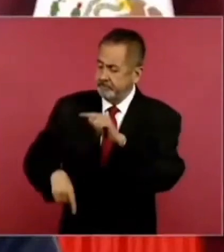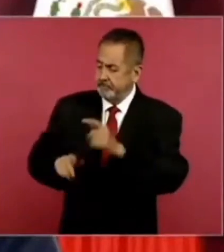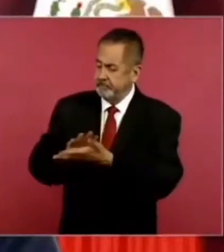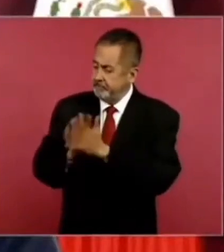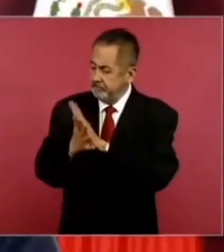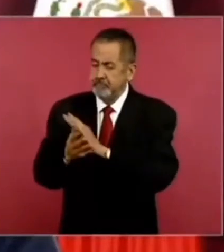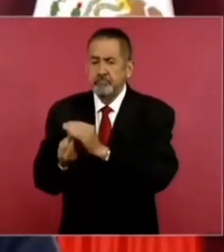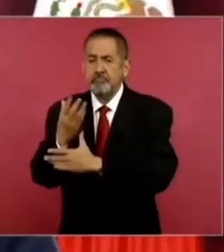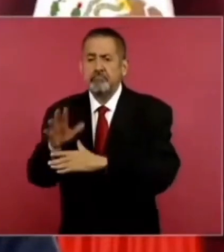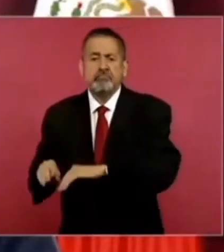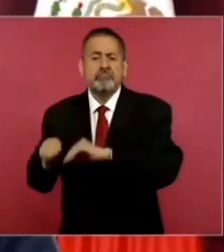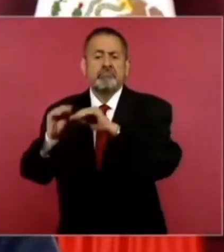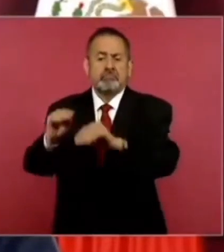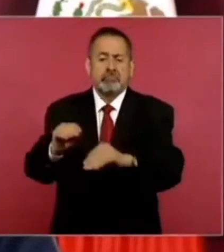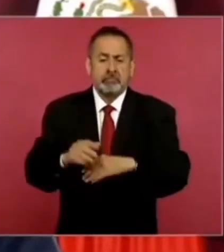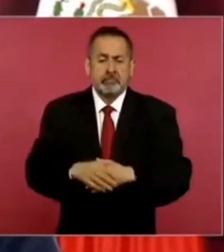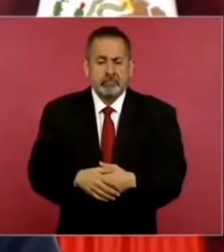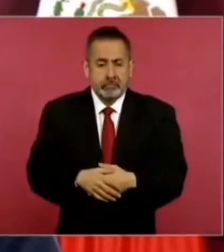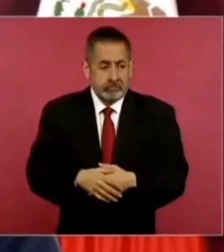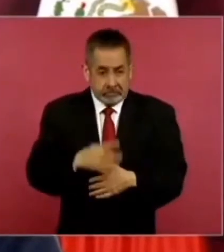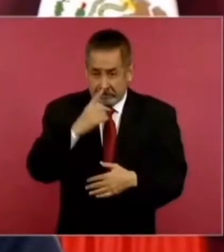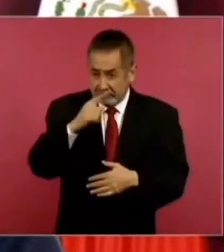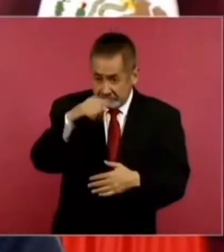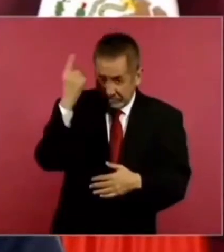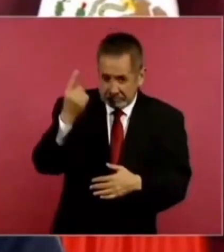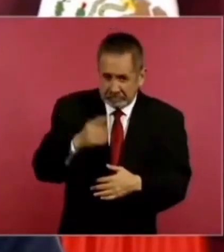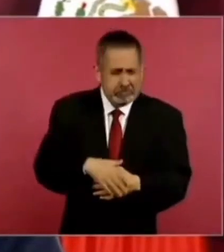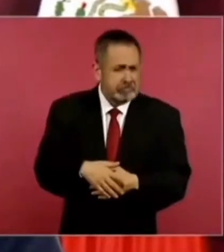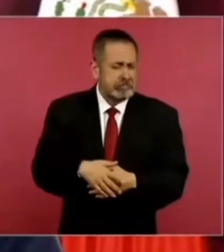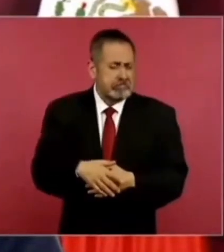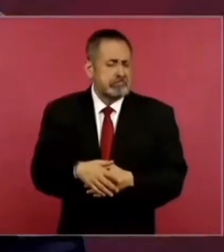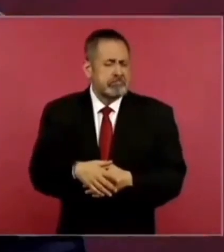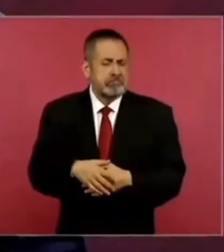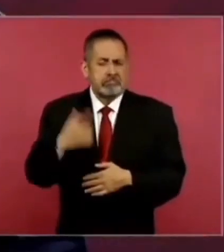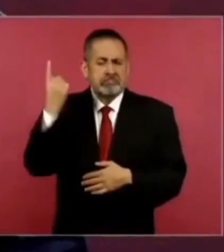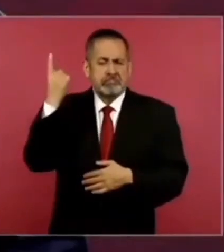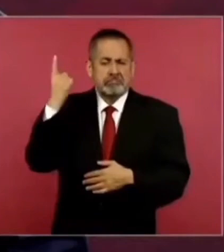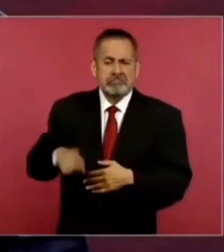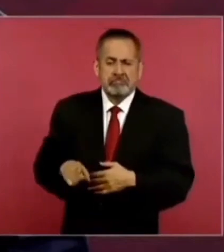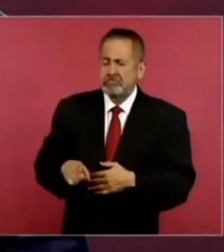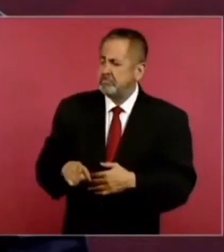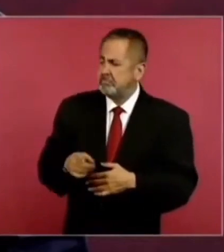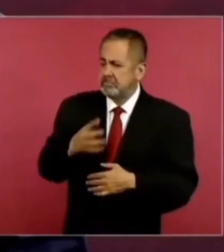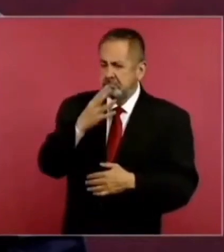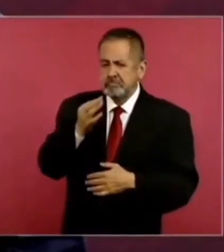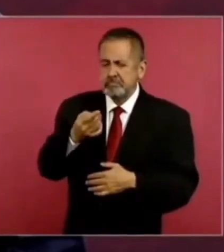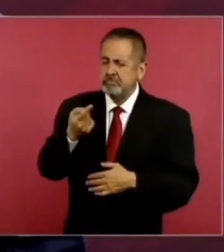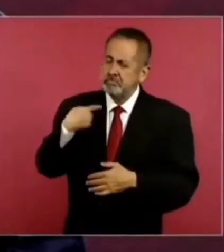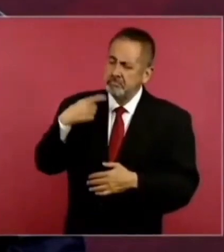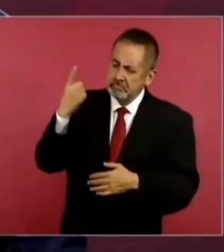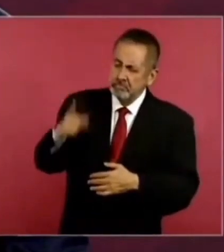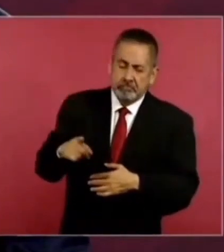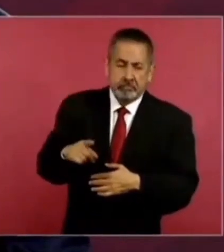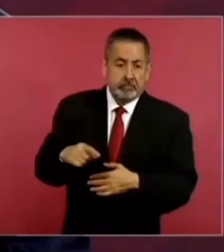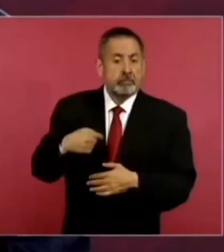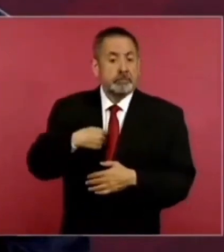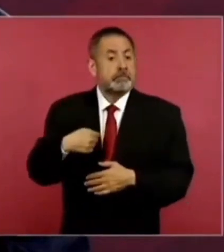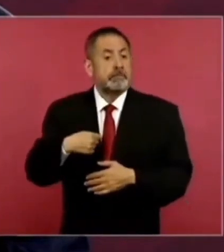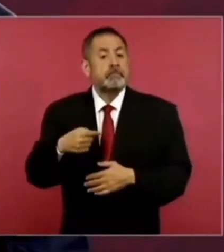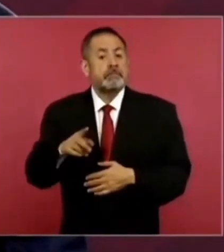que no me costó mucho. Di la instrucción. Desde